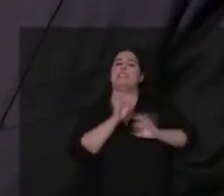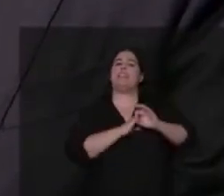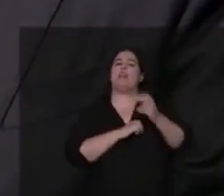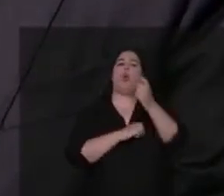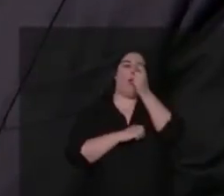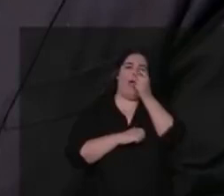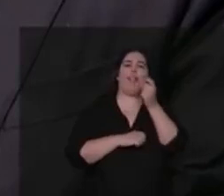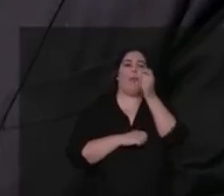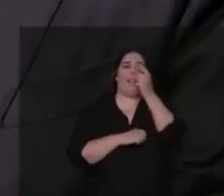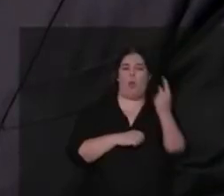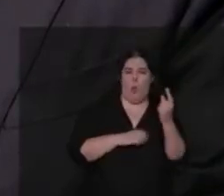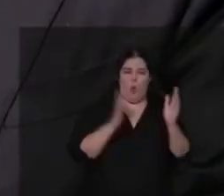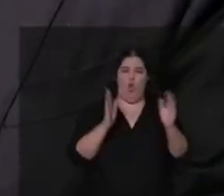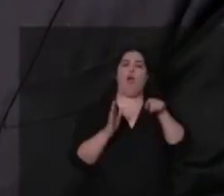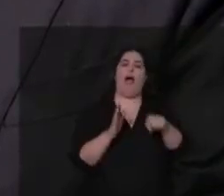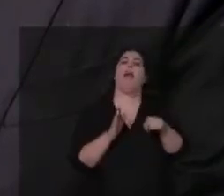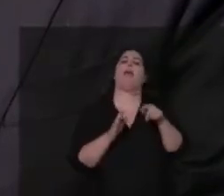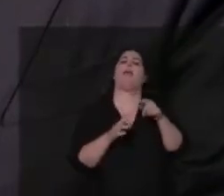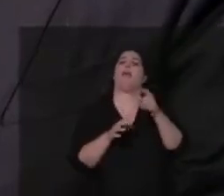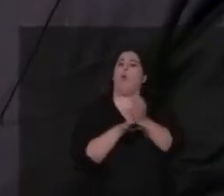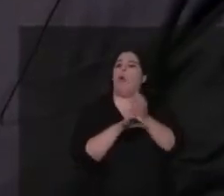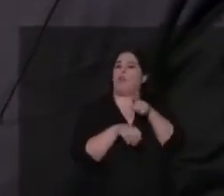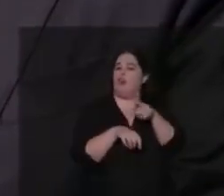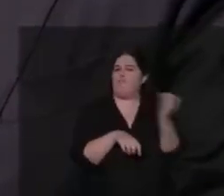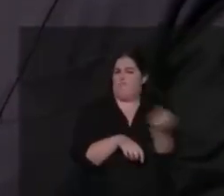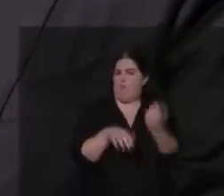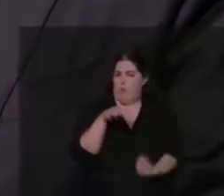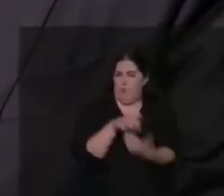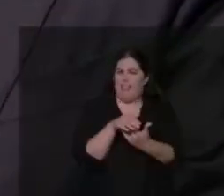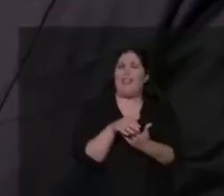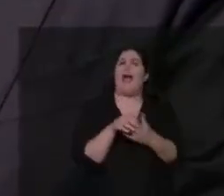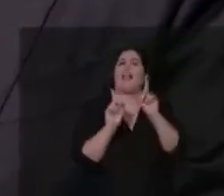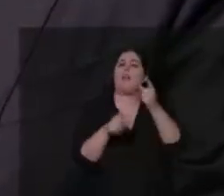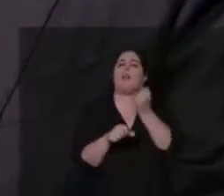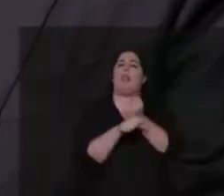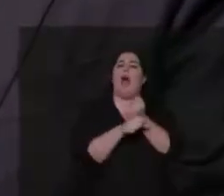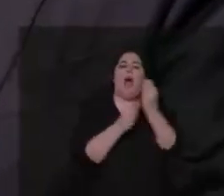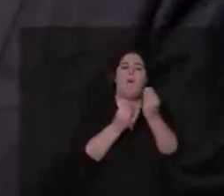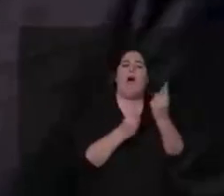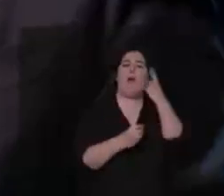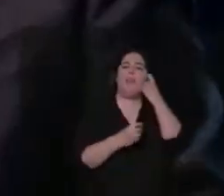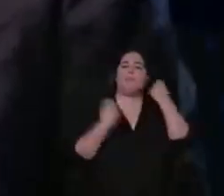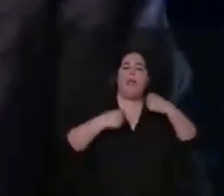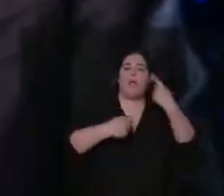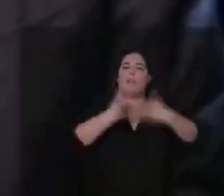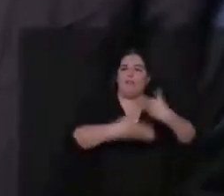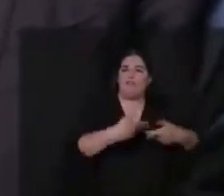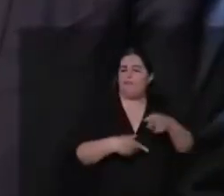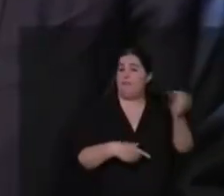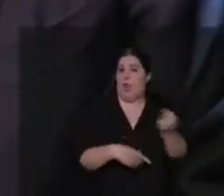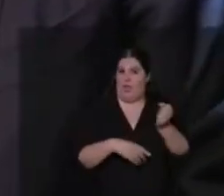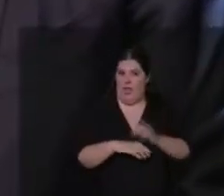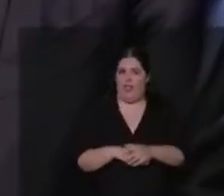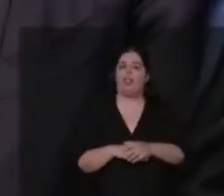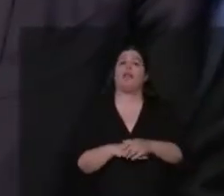siglo XXI, ha sido muy importante el rol de la educación y el rol del trabajo y el aprendizaje en la práctica. Y por eso, digamos,